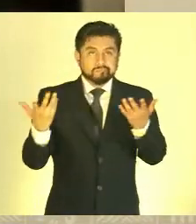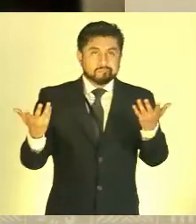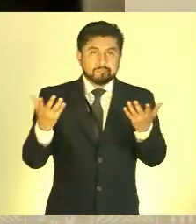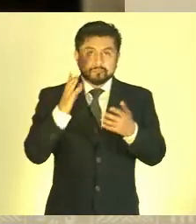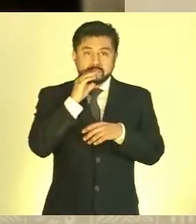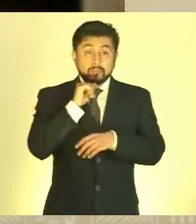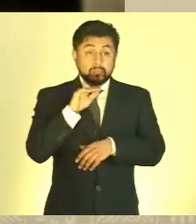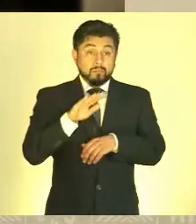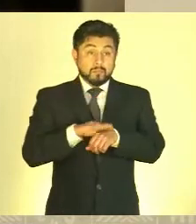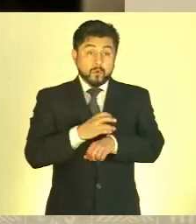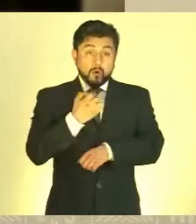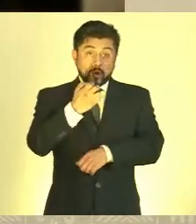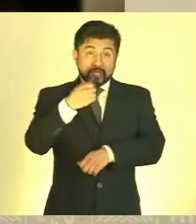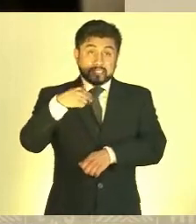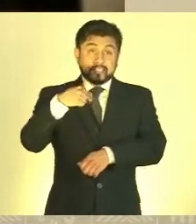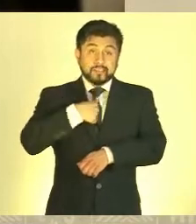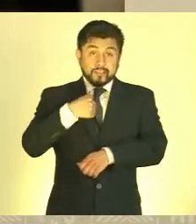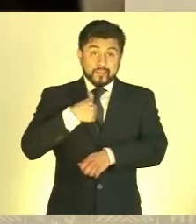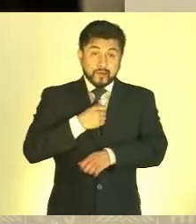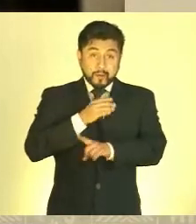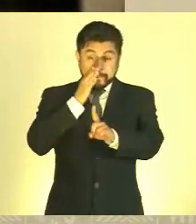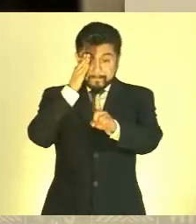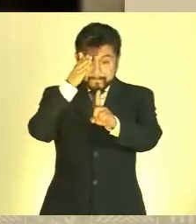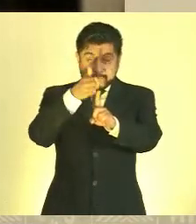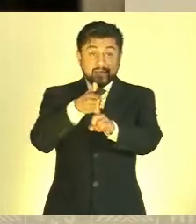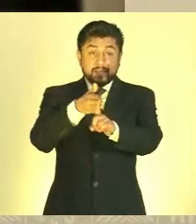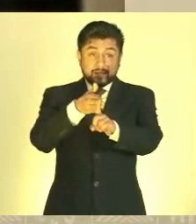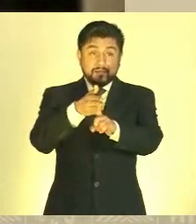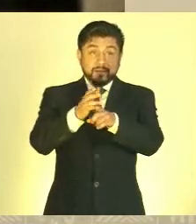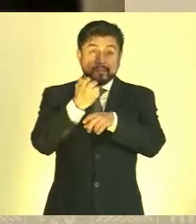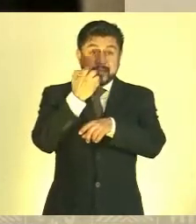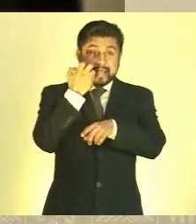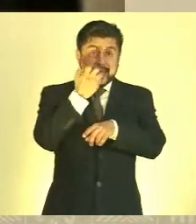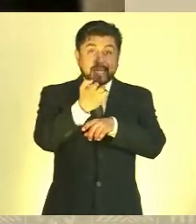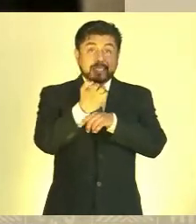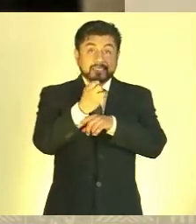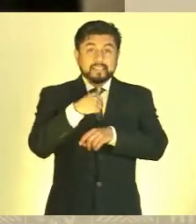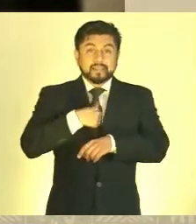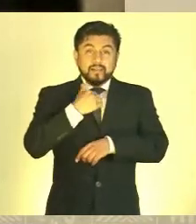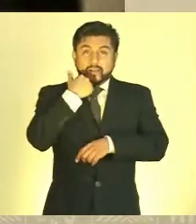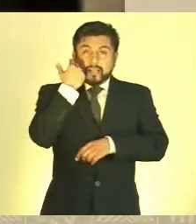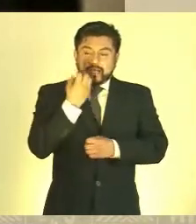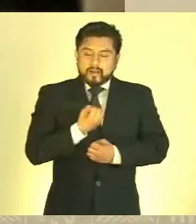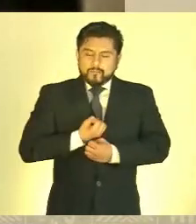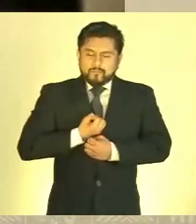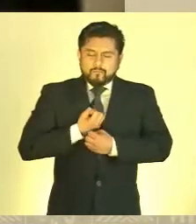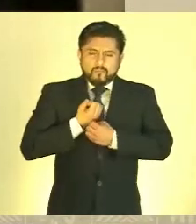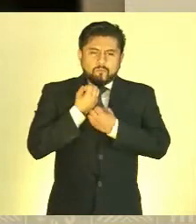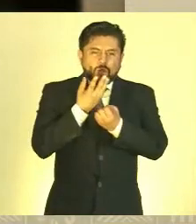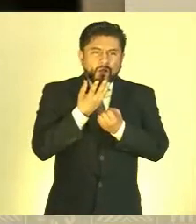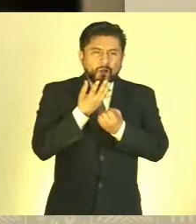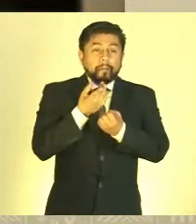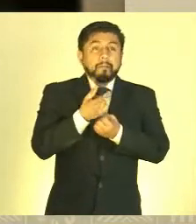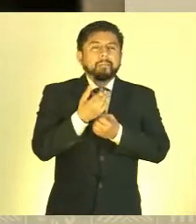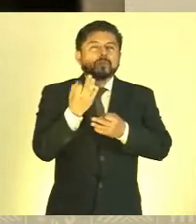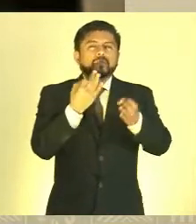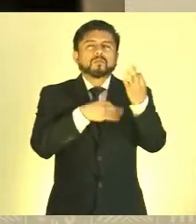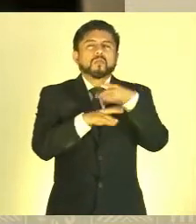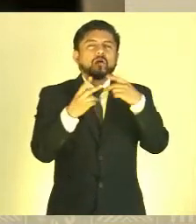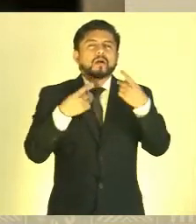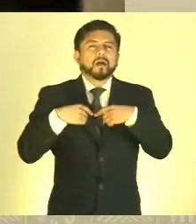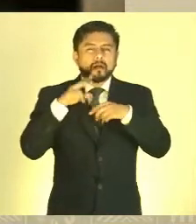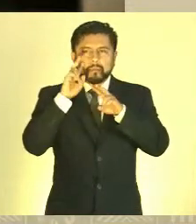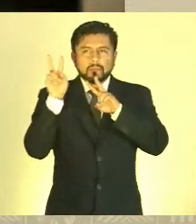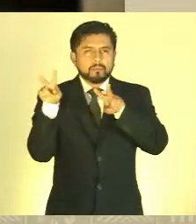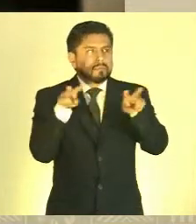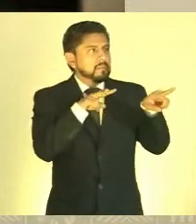Justamente yo traté, con mis pobres medios, de transmitir esta pasión, de que la gente vea que